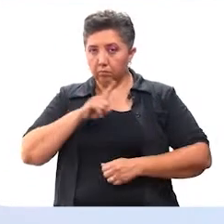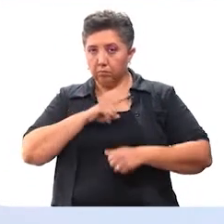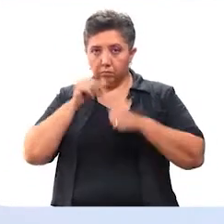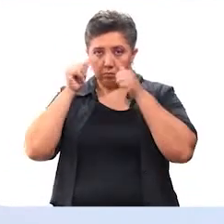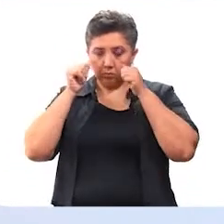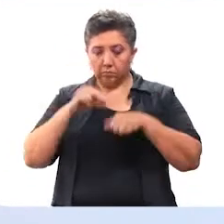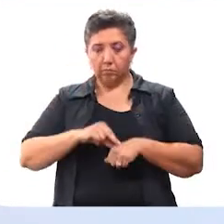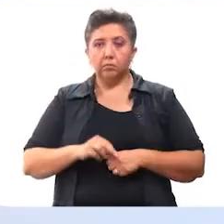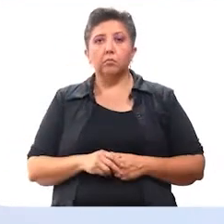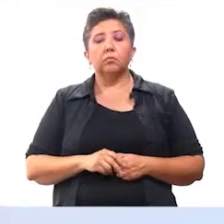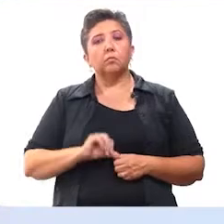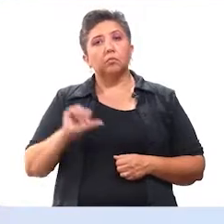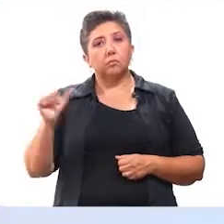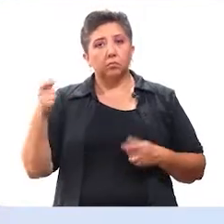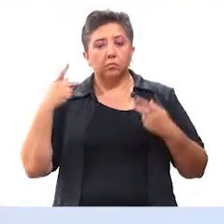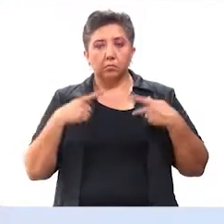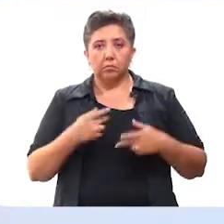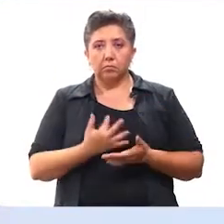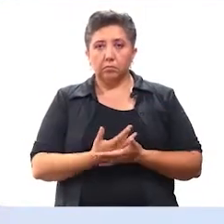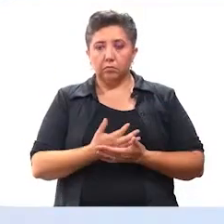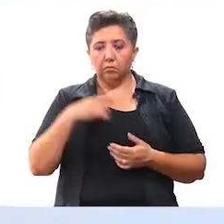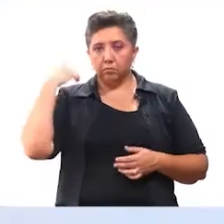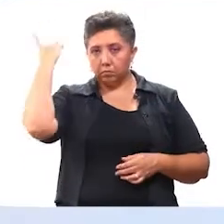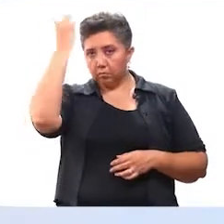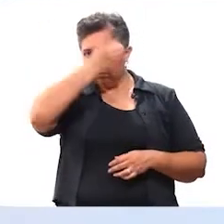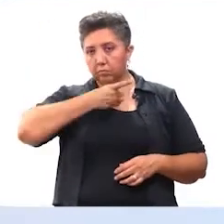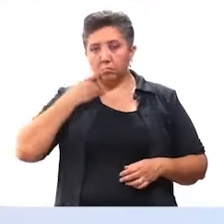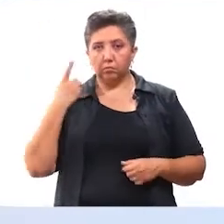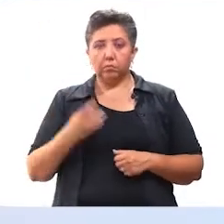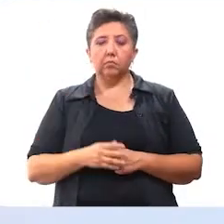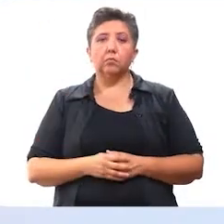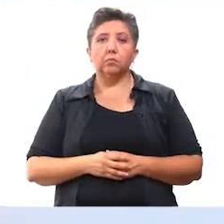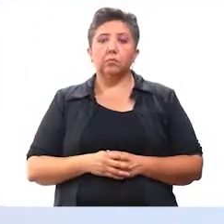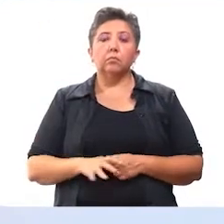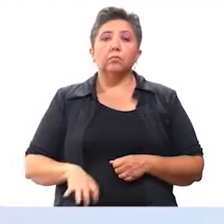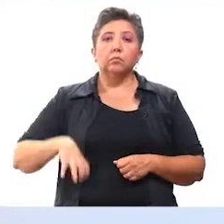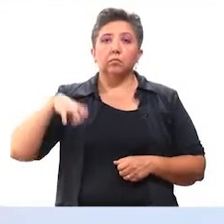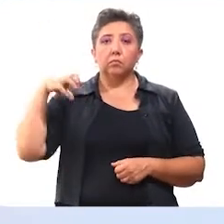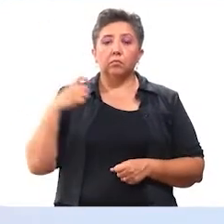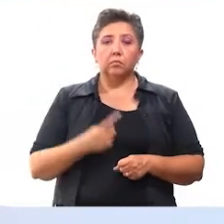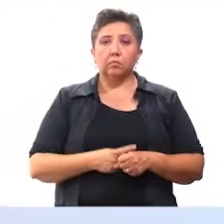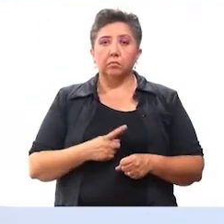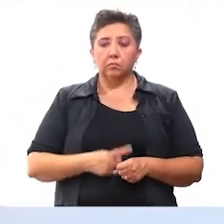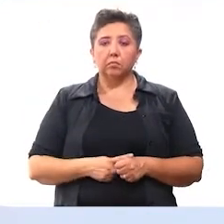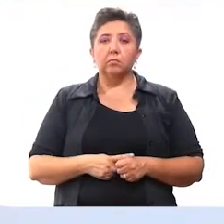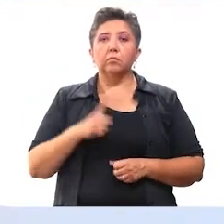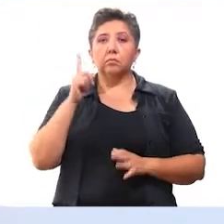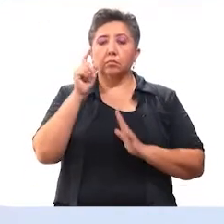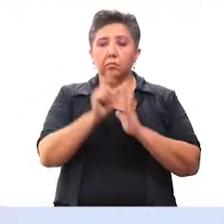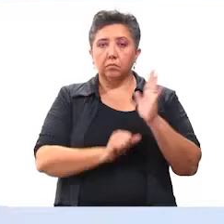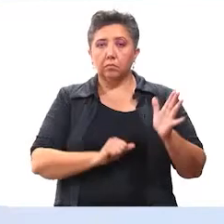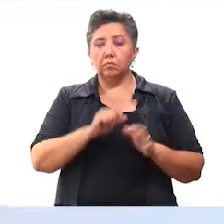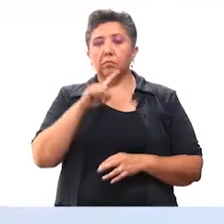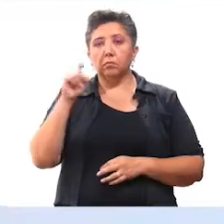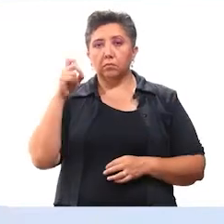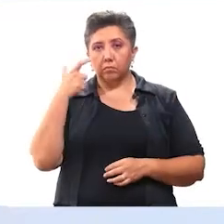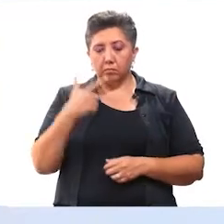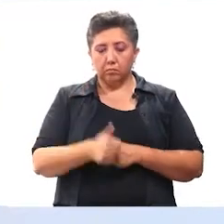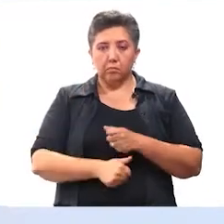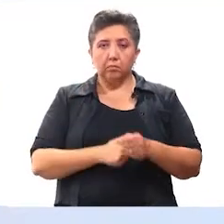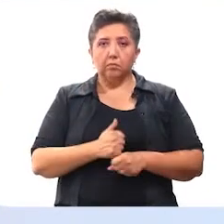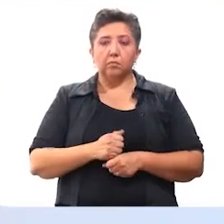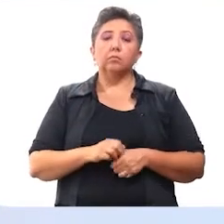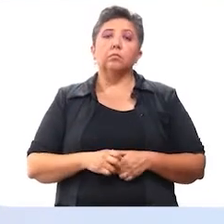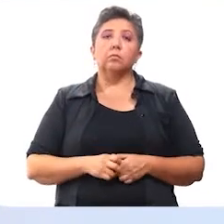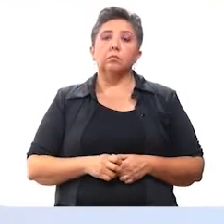y en aislamiento total. Hay otros pacientes a la espera de diagnóstico. El rango de edad de los casos es de 1 mes a